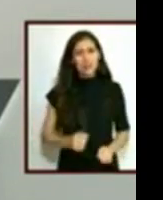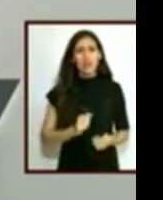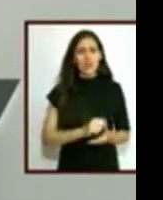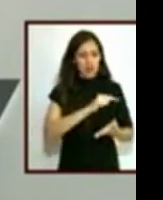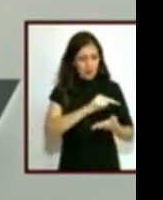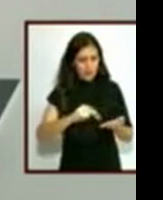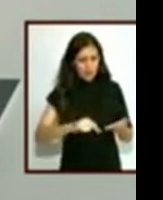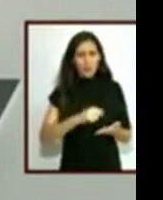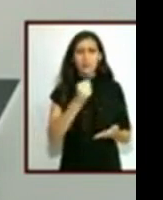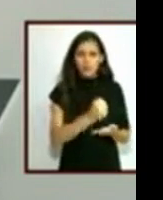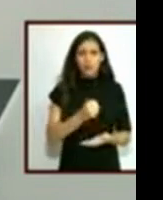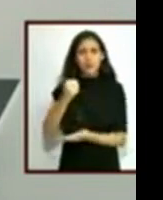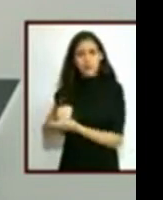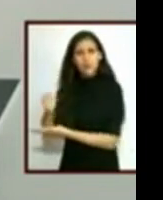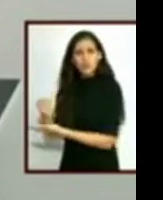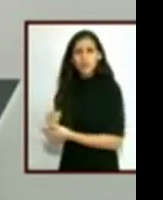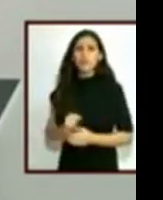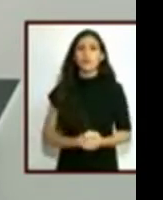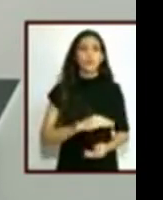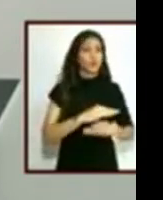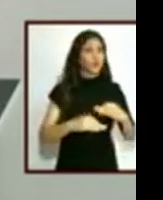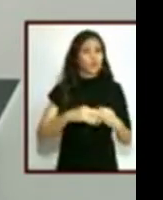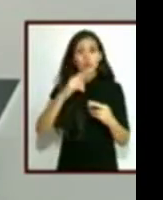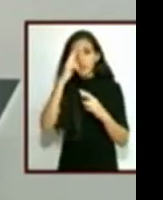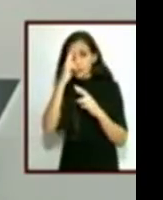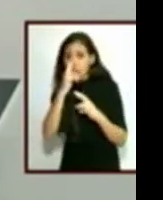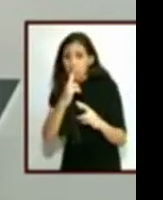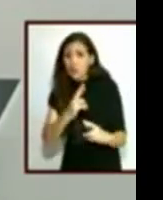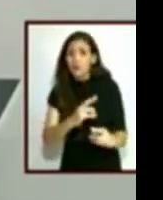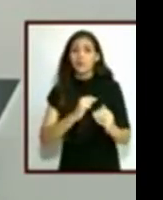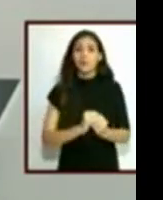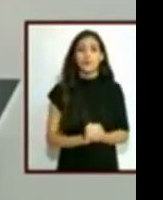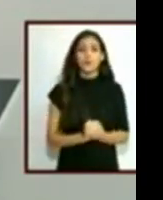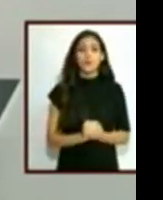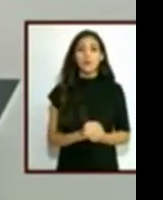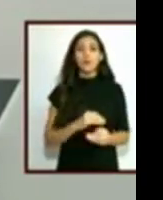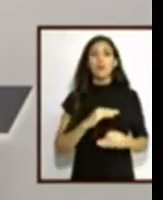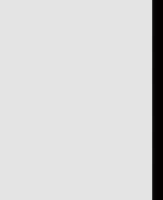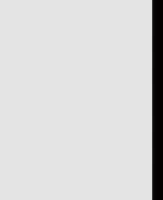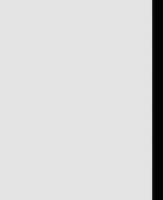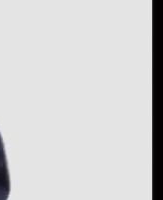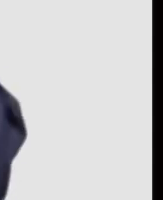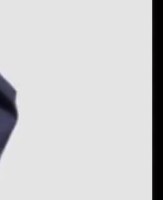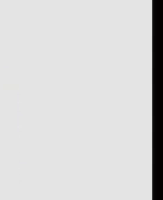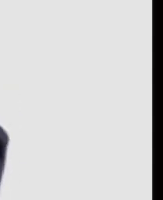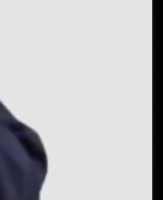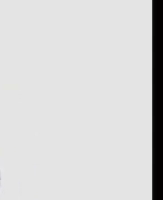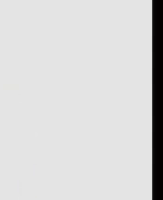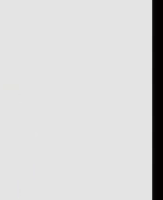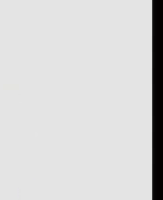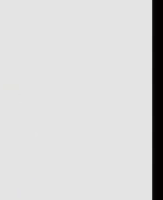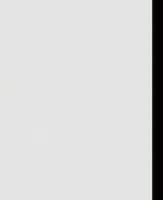contrato. Y vamos, respetando la autonomía, a meter mano en el órgano superior de fiscalización. En eso